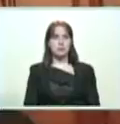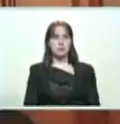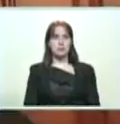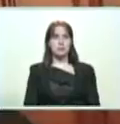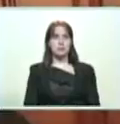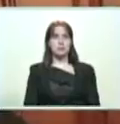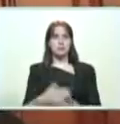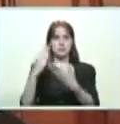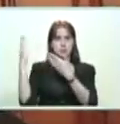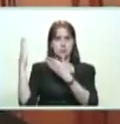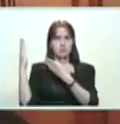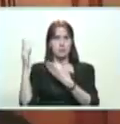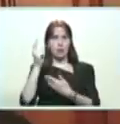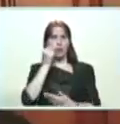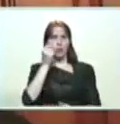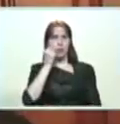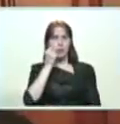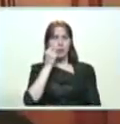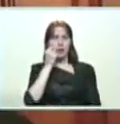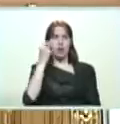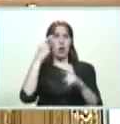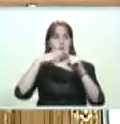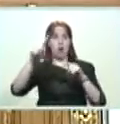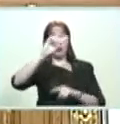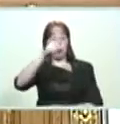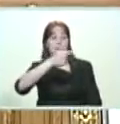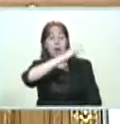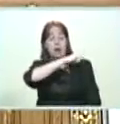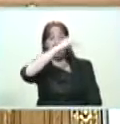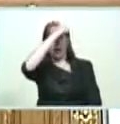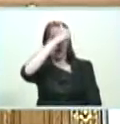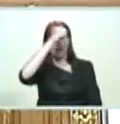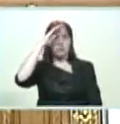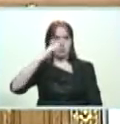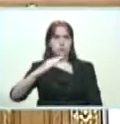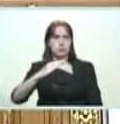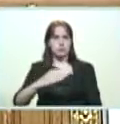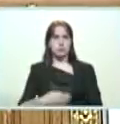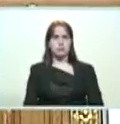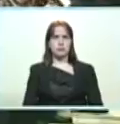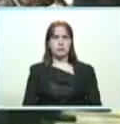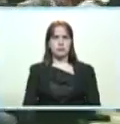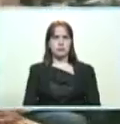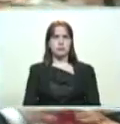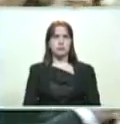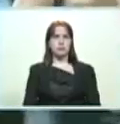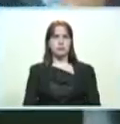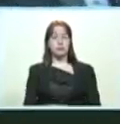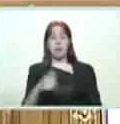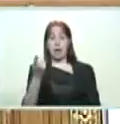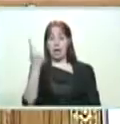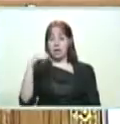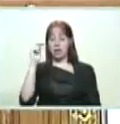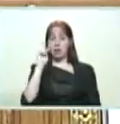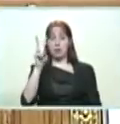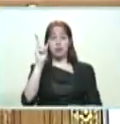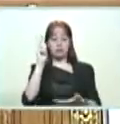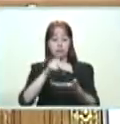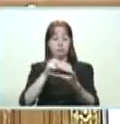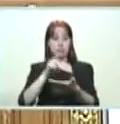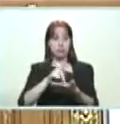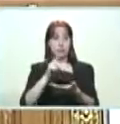Néstor León Heredia. El General Campos Aponte. Ayer vi tu intervención.